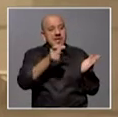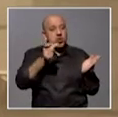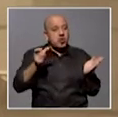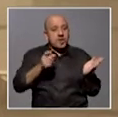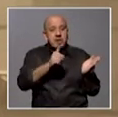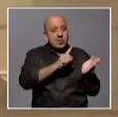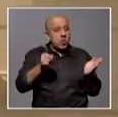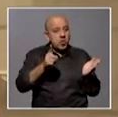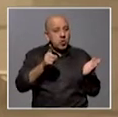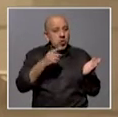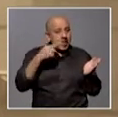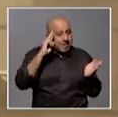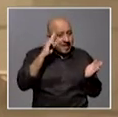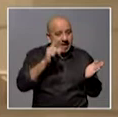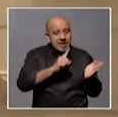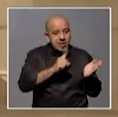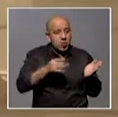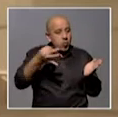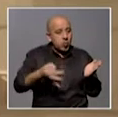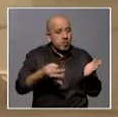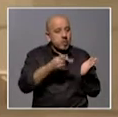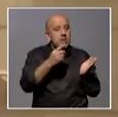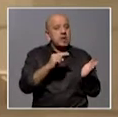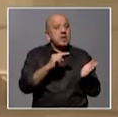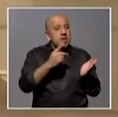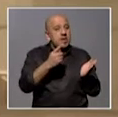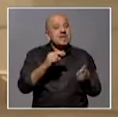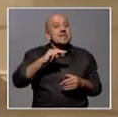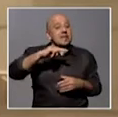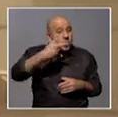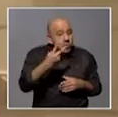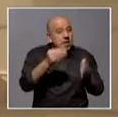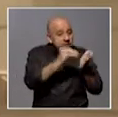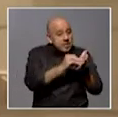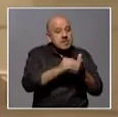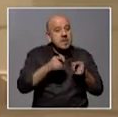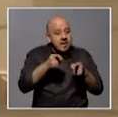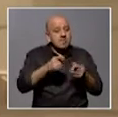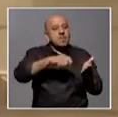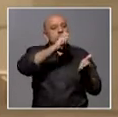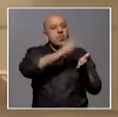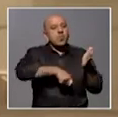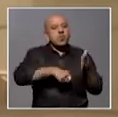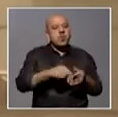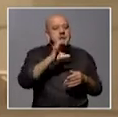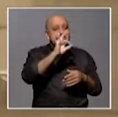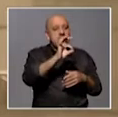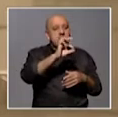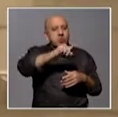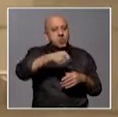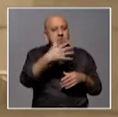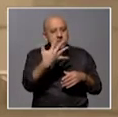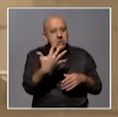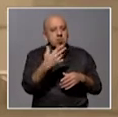sistema colectivo de transporte, y en la segunda reincidencia ahí se aplica una multa de 0,5 UR que va a